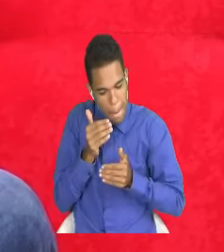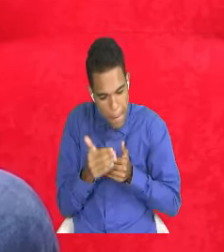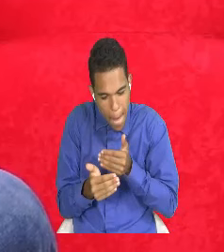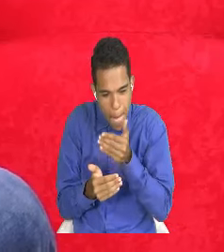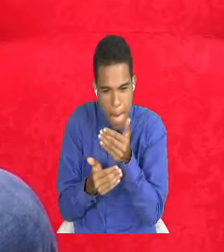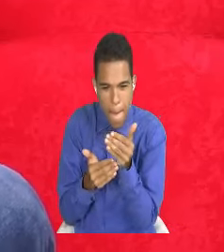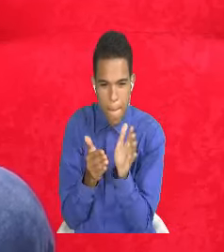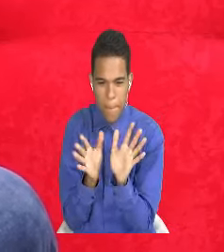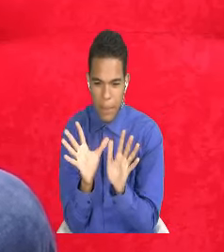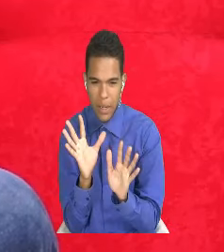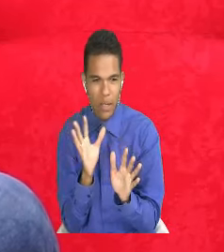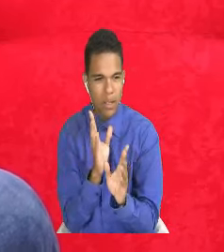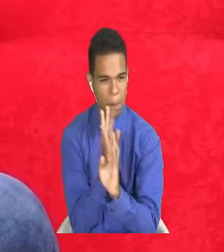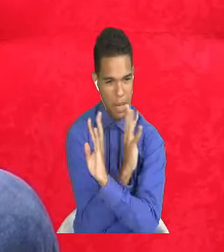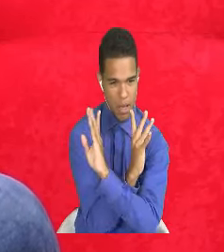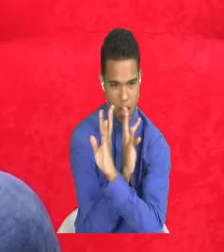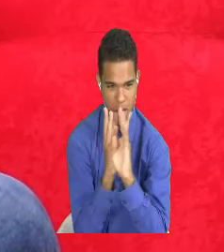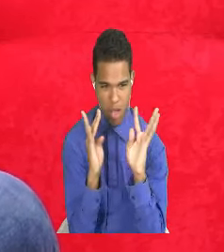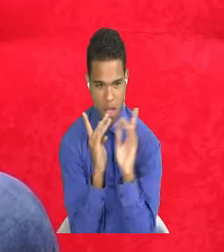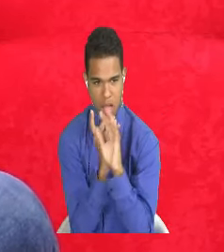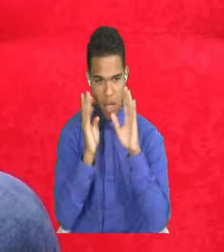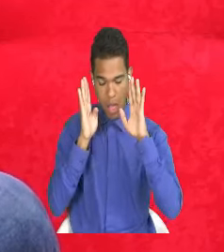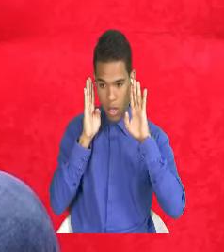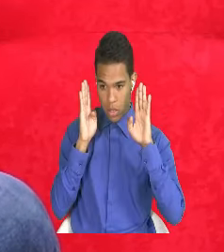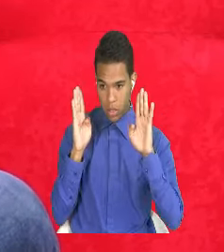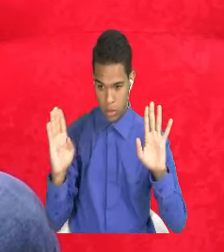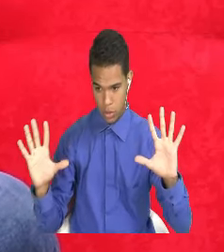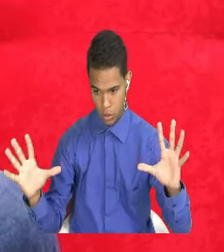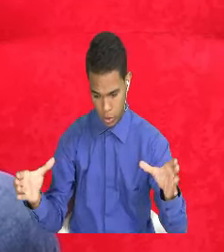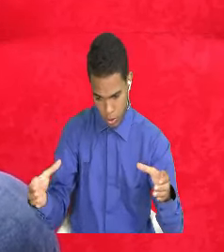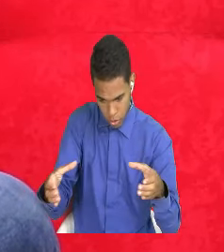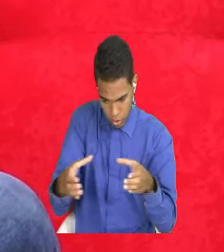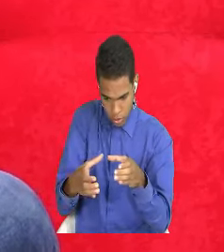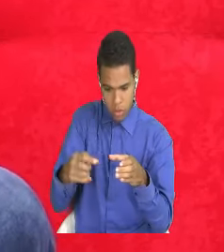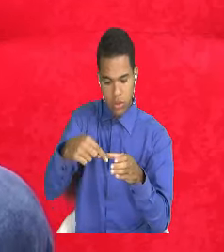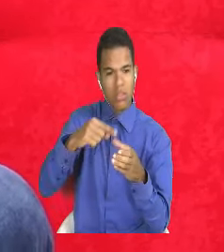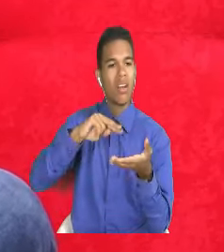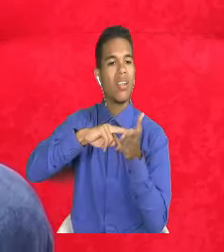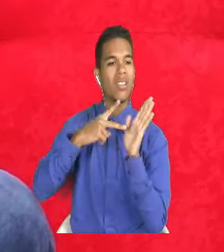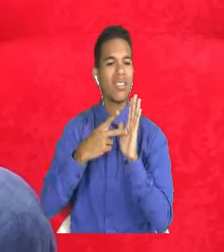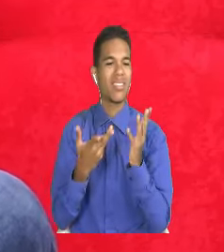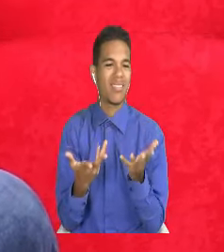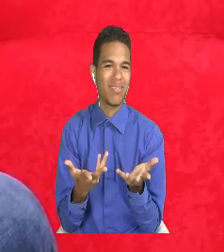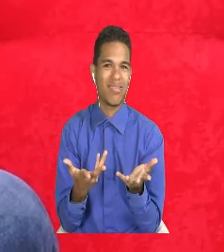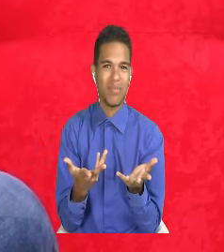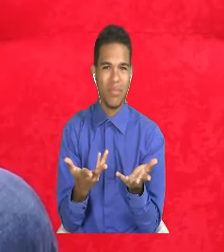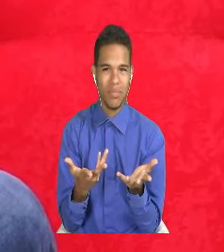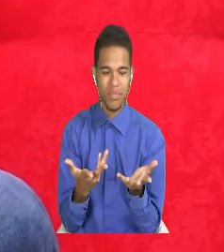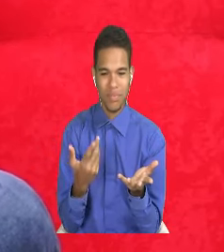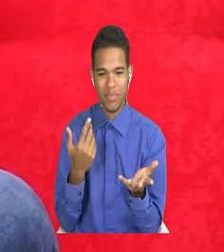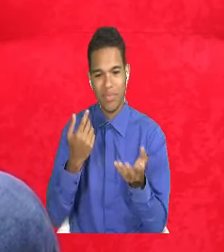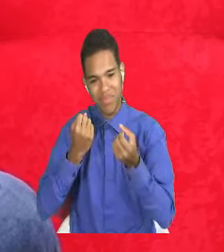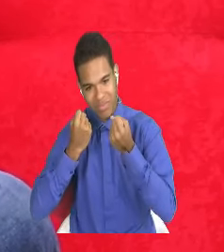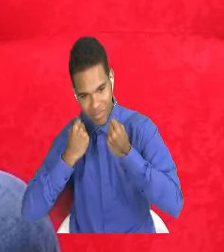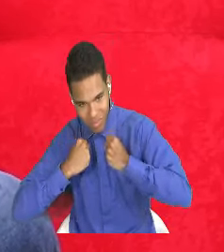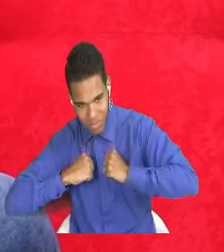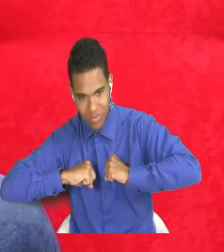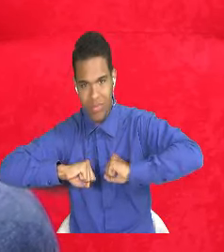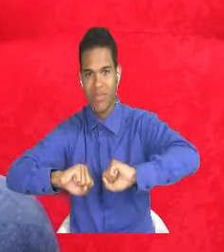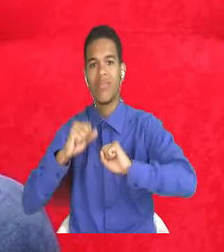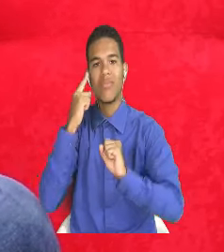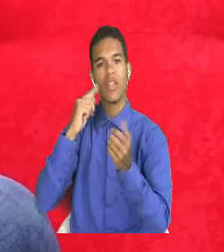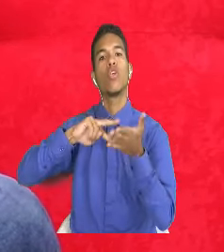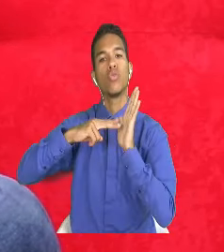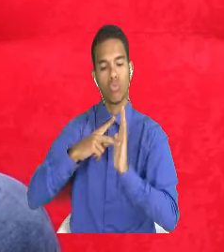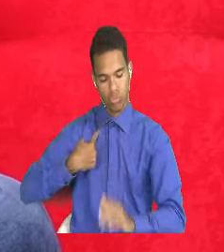personas posibles que podamos atender, sin embargo, estamos un poco limitados en capacidad instalada en cuanto a lo grande que podemos ser en la